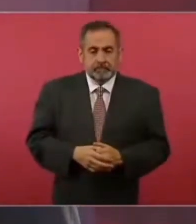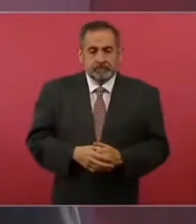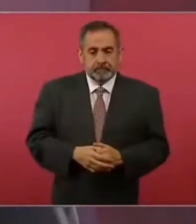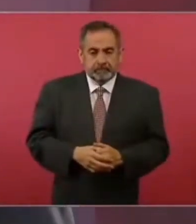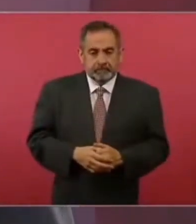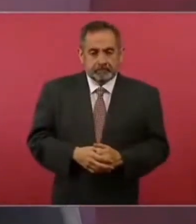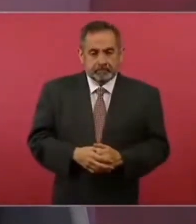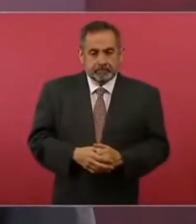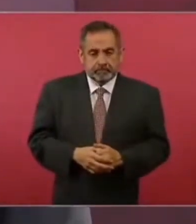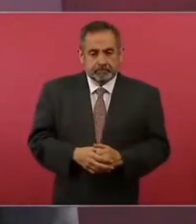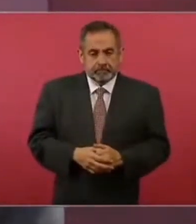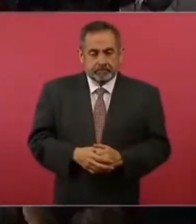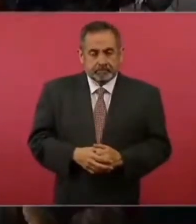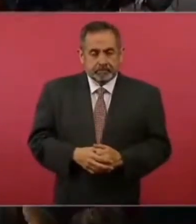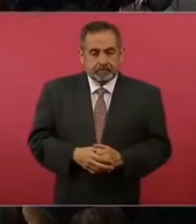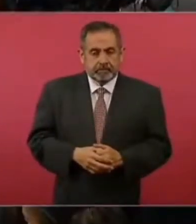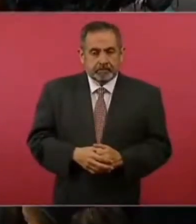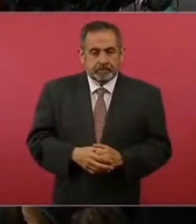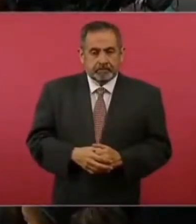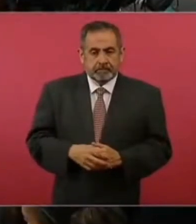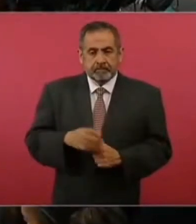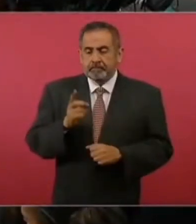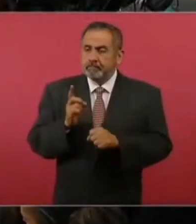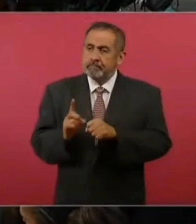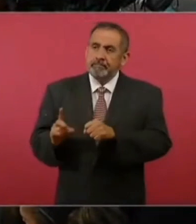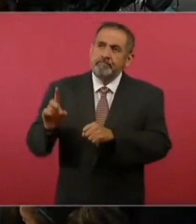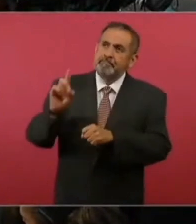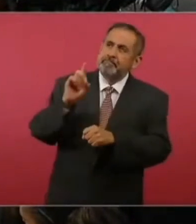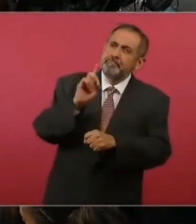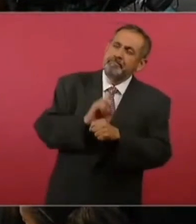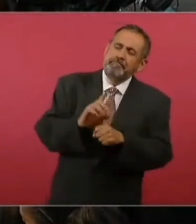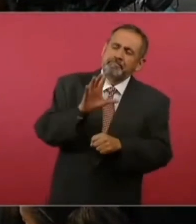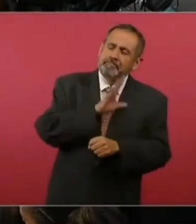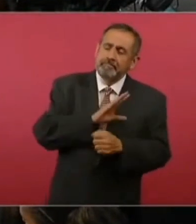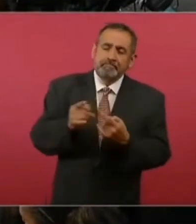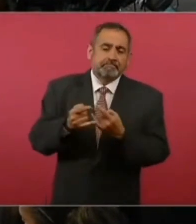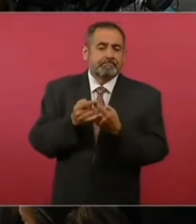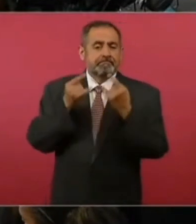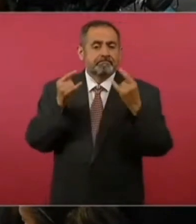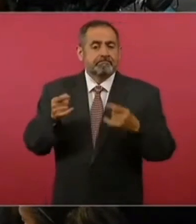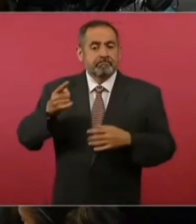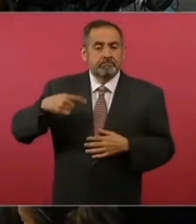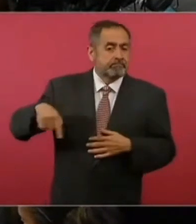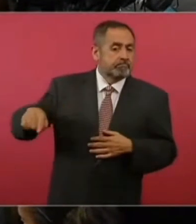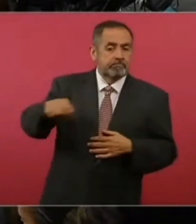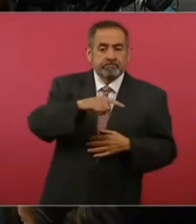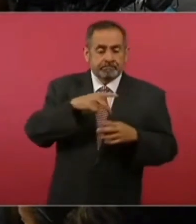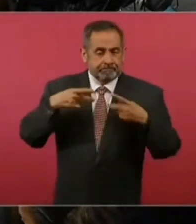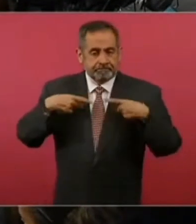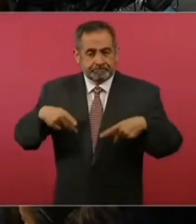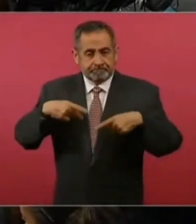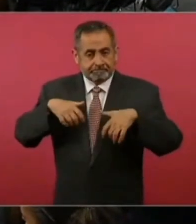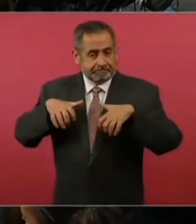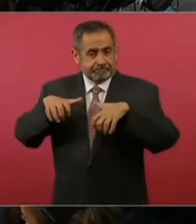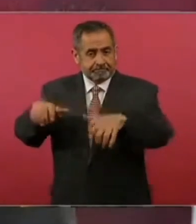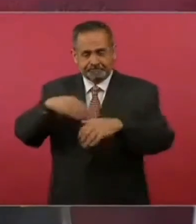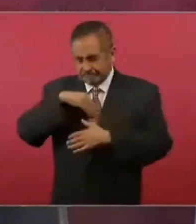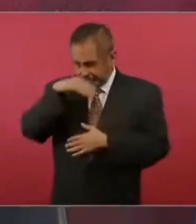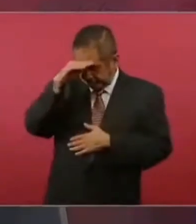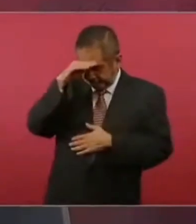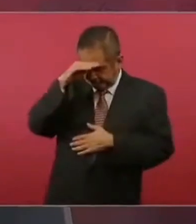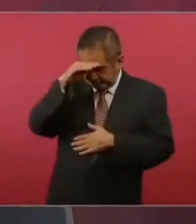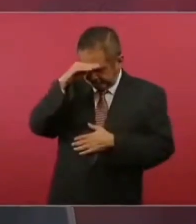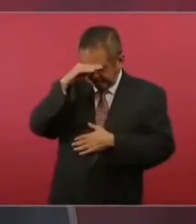de el día histórico en que el pueblo decidió